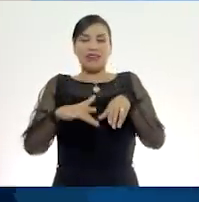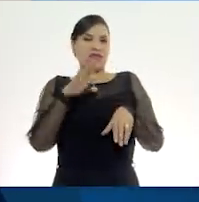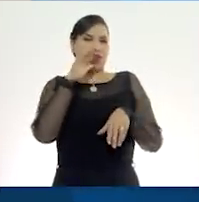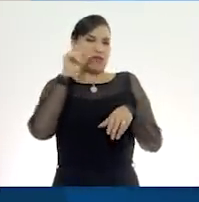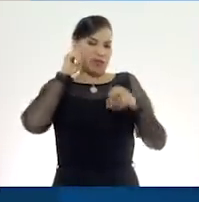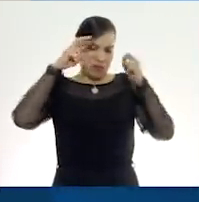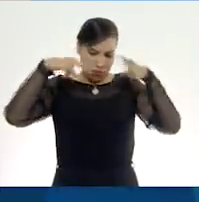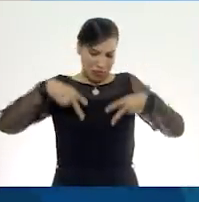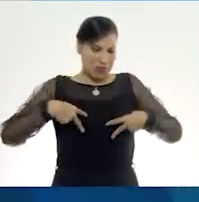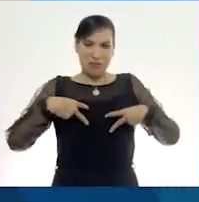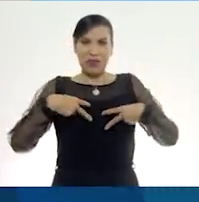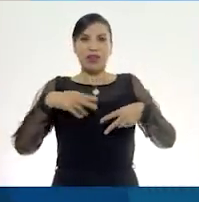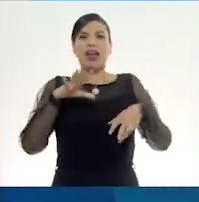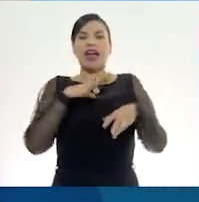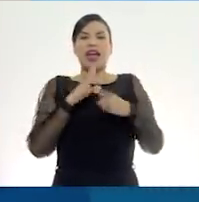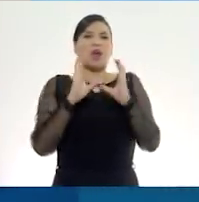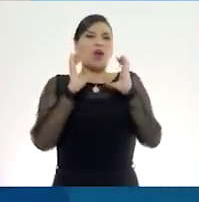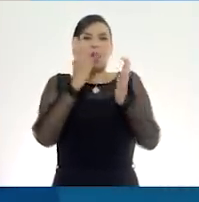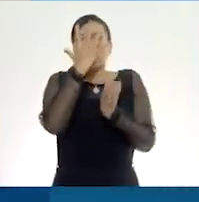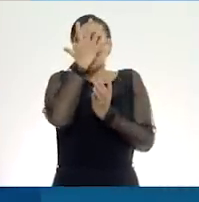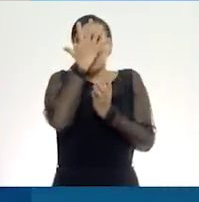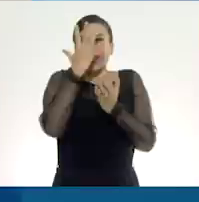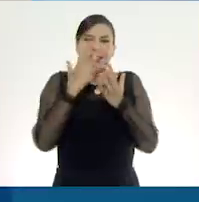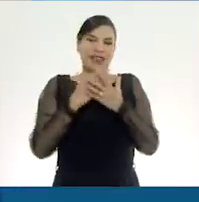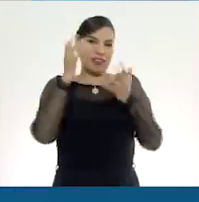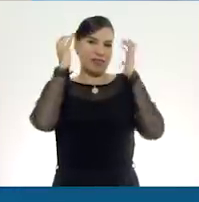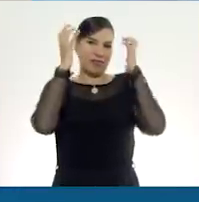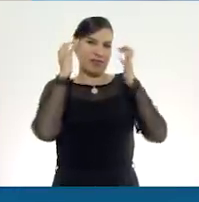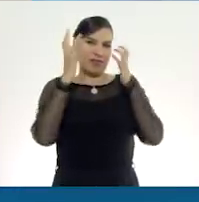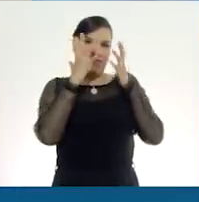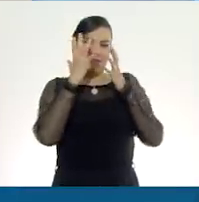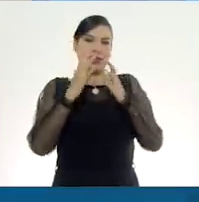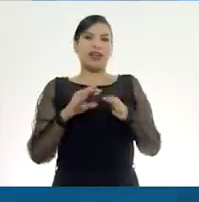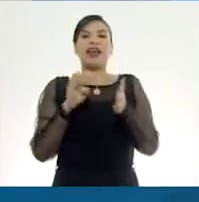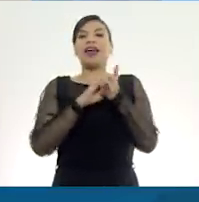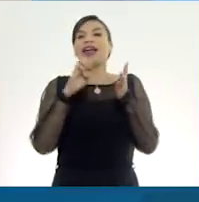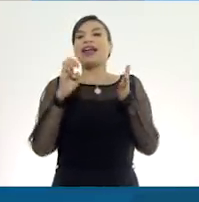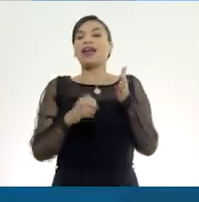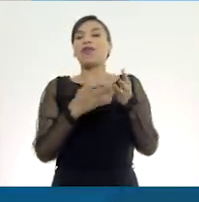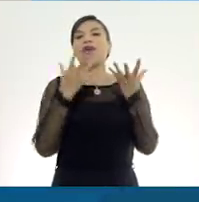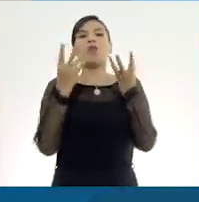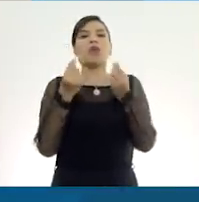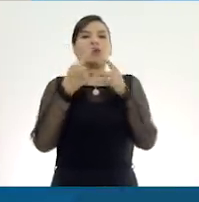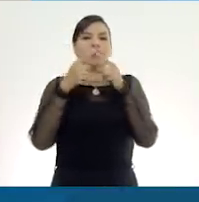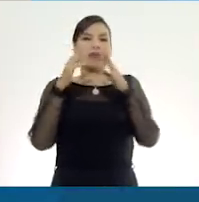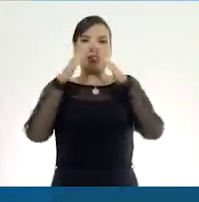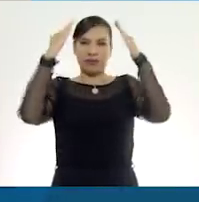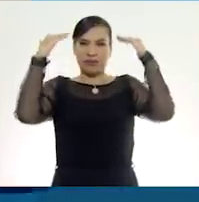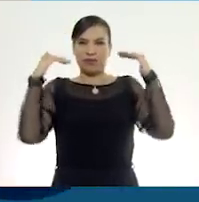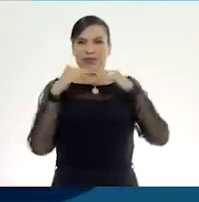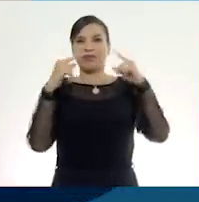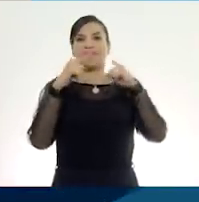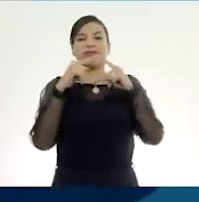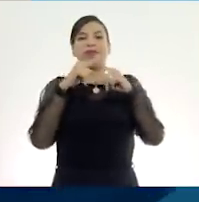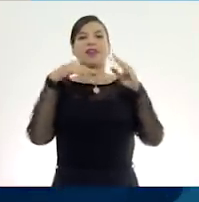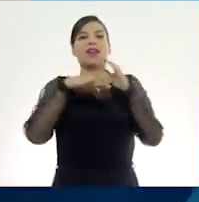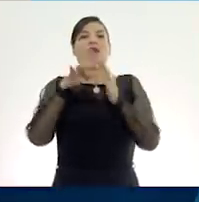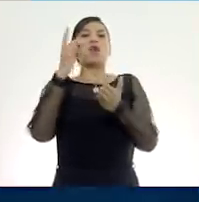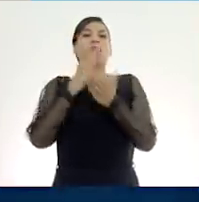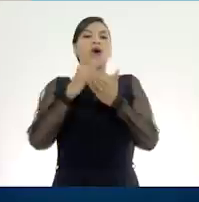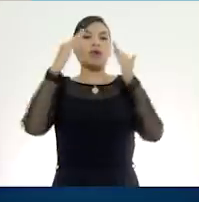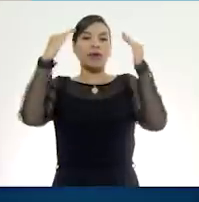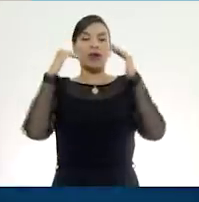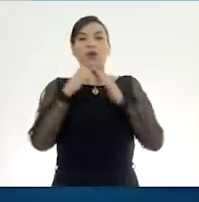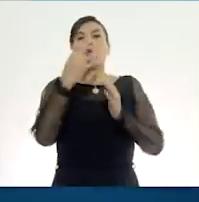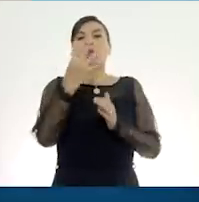Entonces, había como cierto pudor y vergüenza de bañarse. Por ejemplo, en muchos conventos las monjas solo podían bañarse 4 o